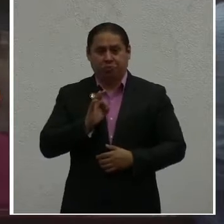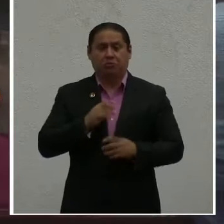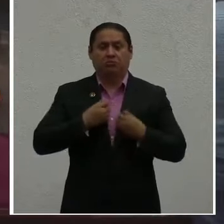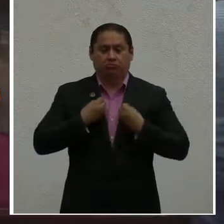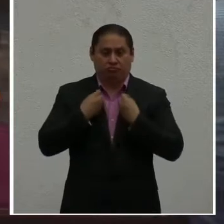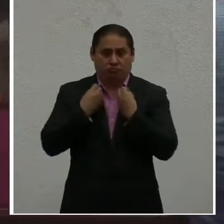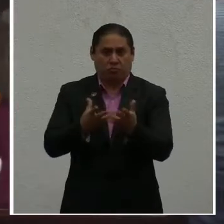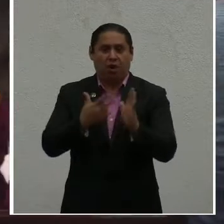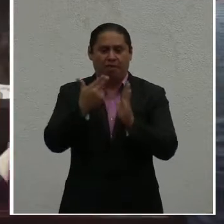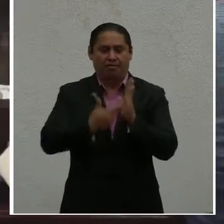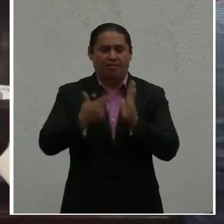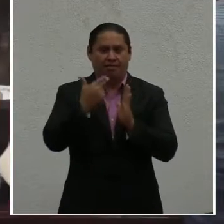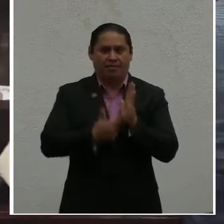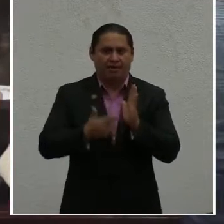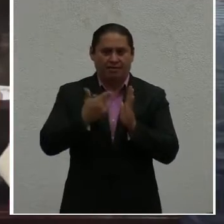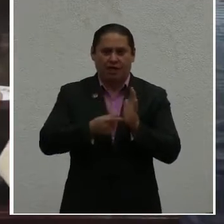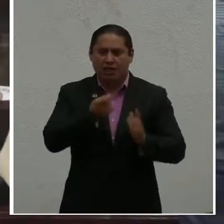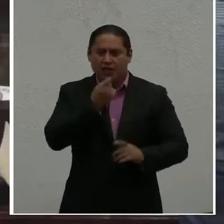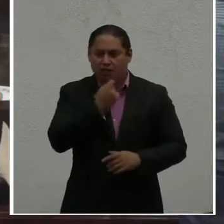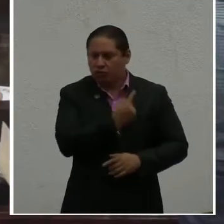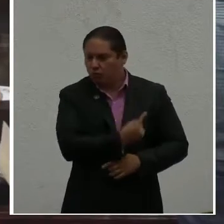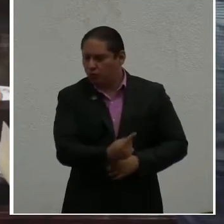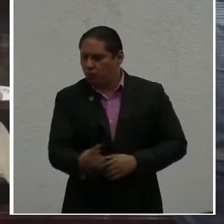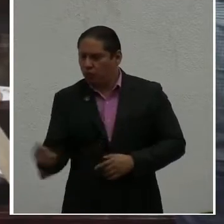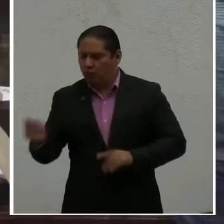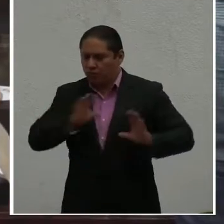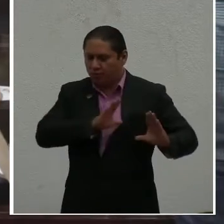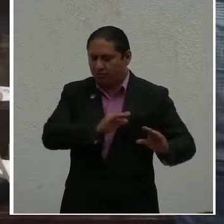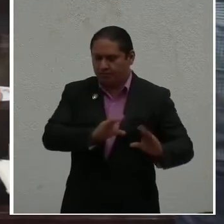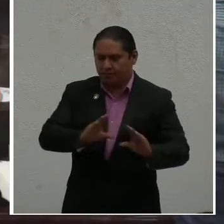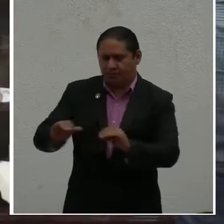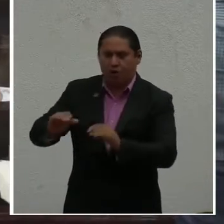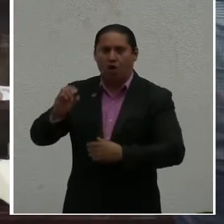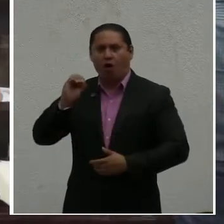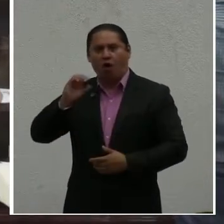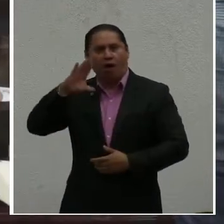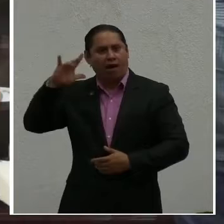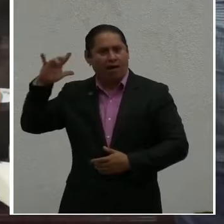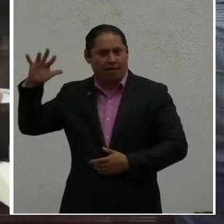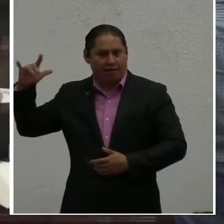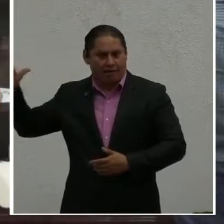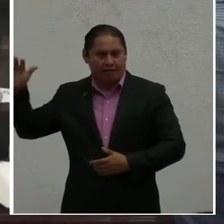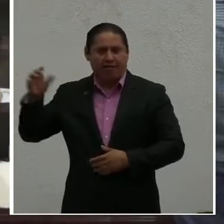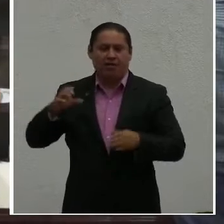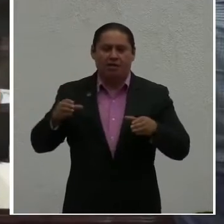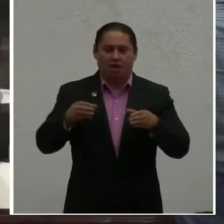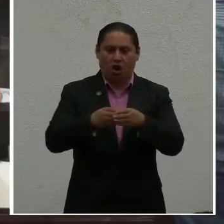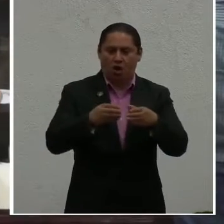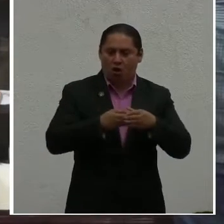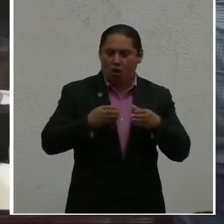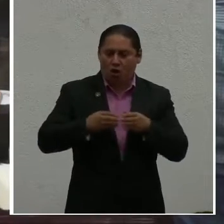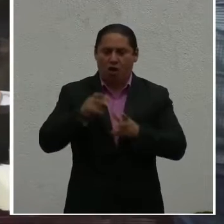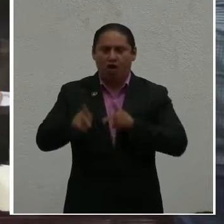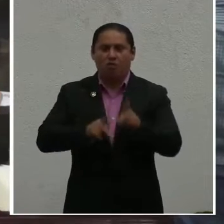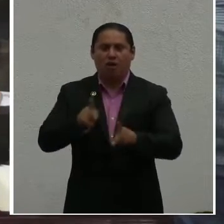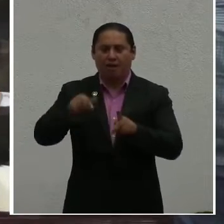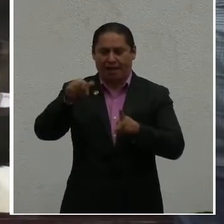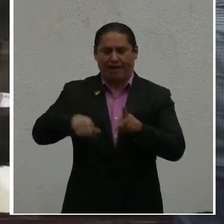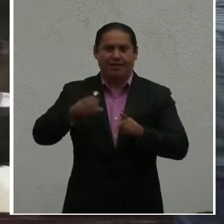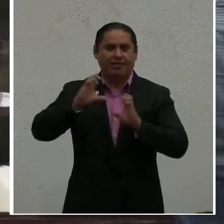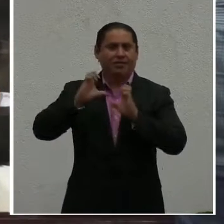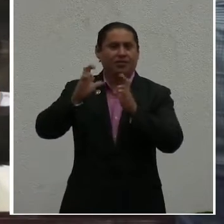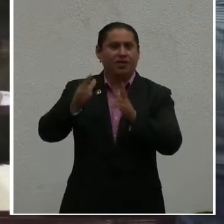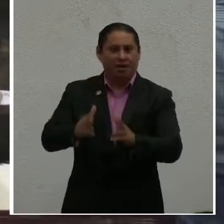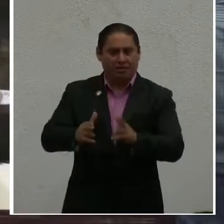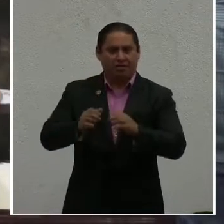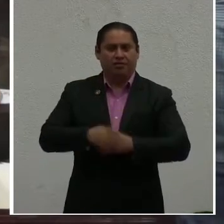desde hace varios años a niños y jóvenes y adultos mayores en las comunidades y pueblos de Chiapas.